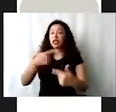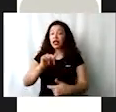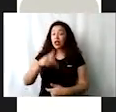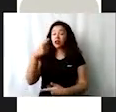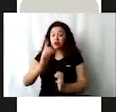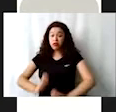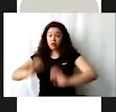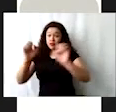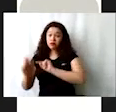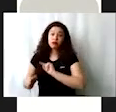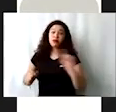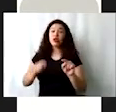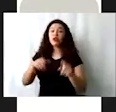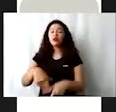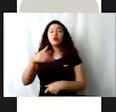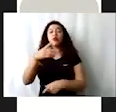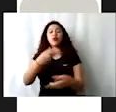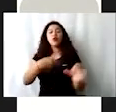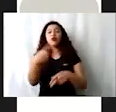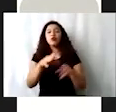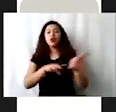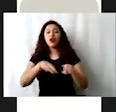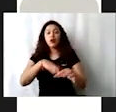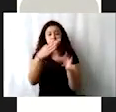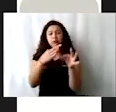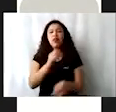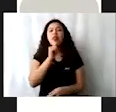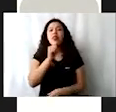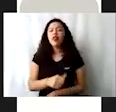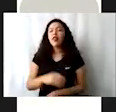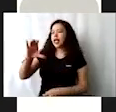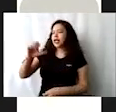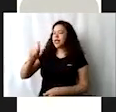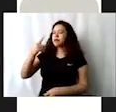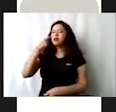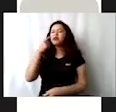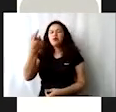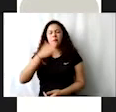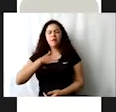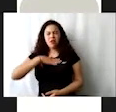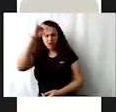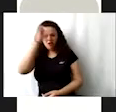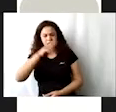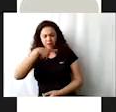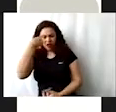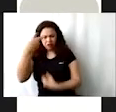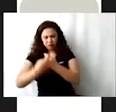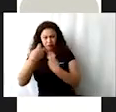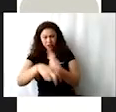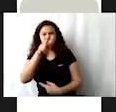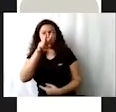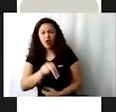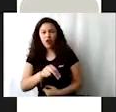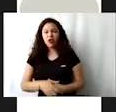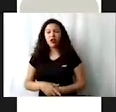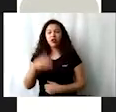del edificio. No estás cumpliendo con tu trabajo. Carmen, tú no eres quien para juzgarme. Ocúpate